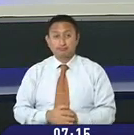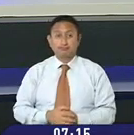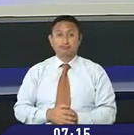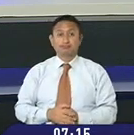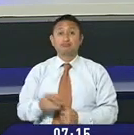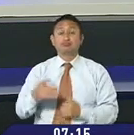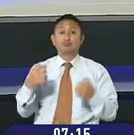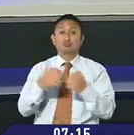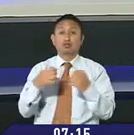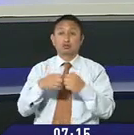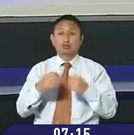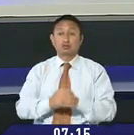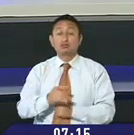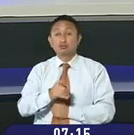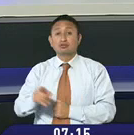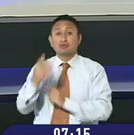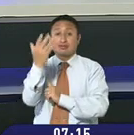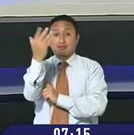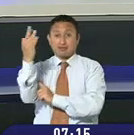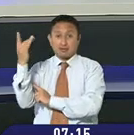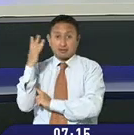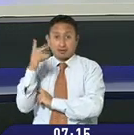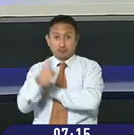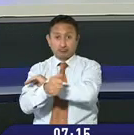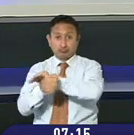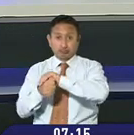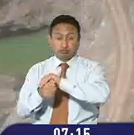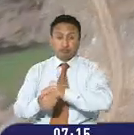maquinaria oculta en la selva.